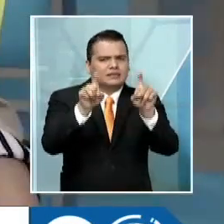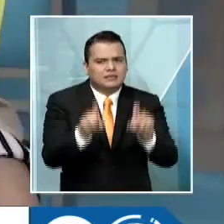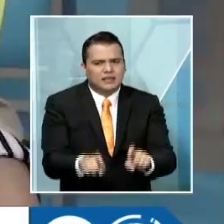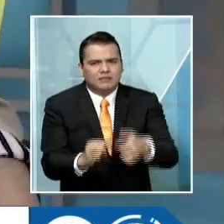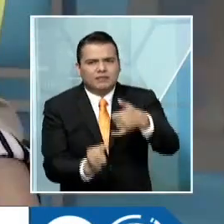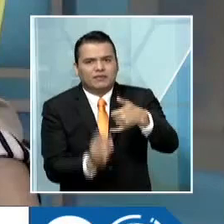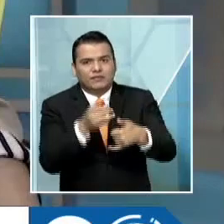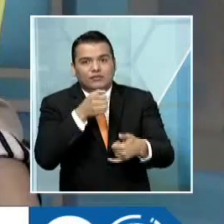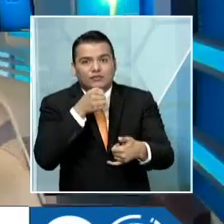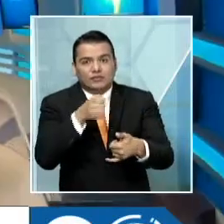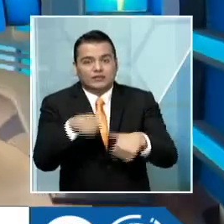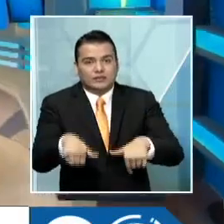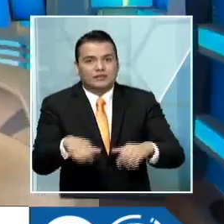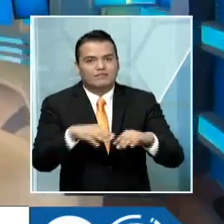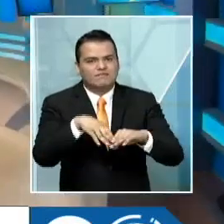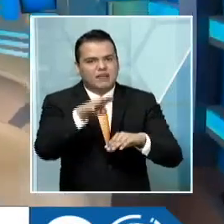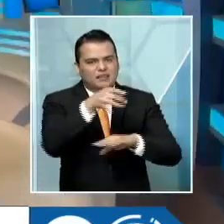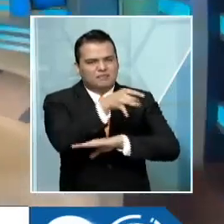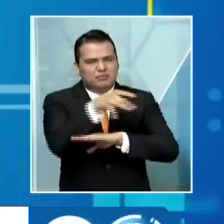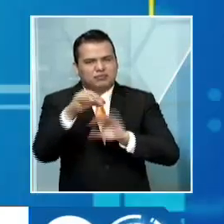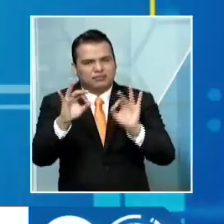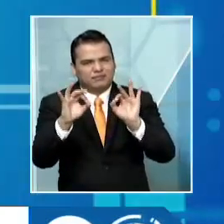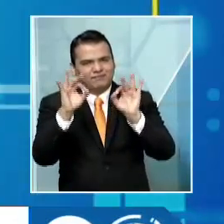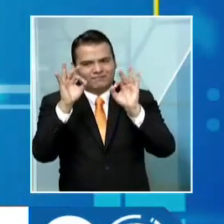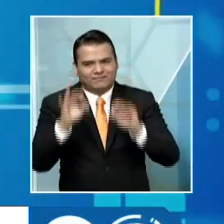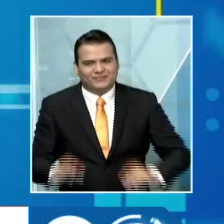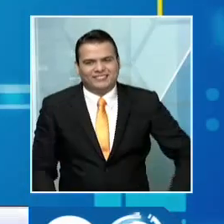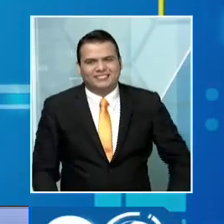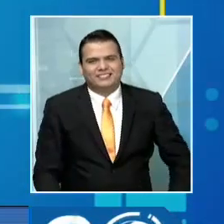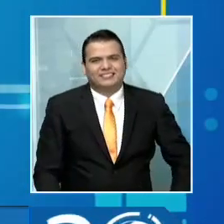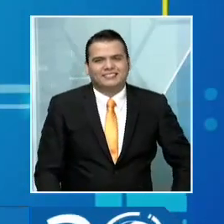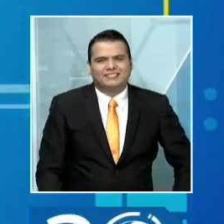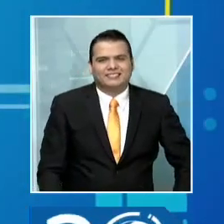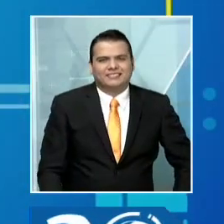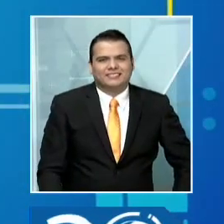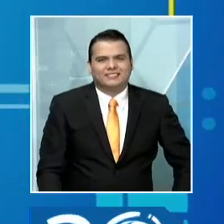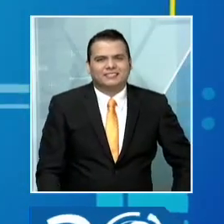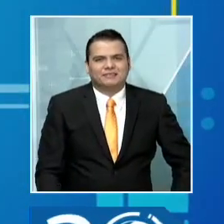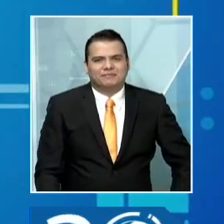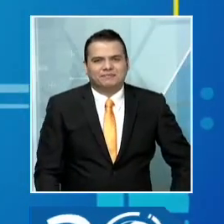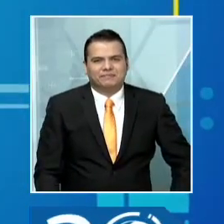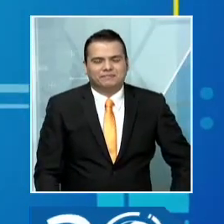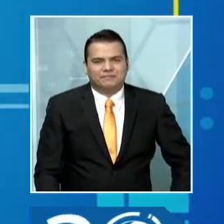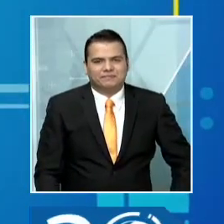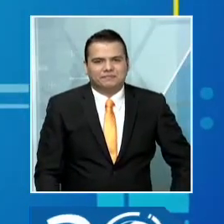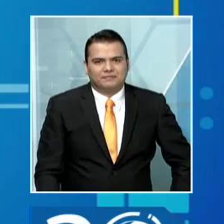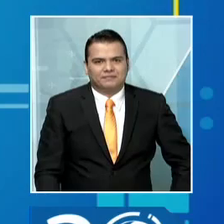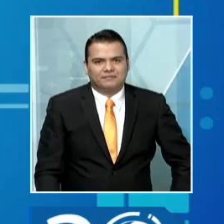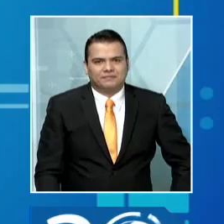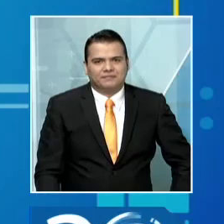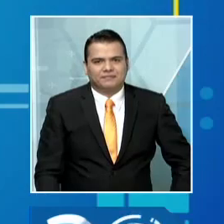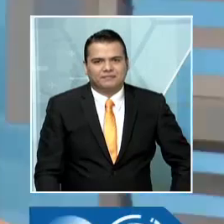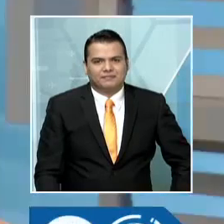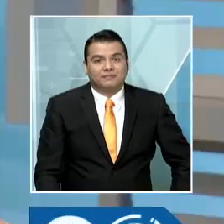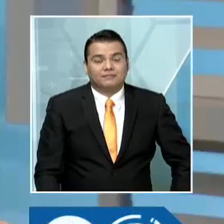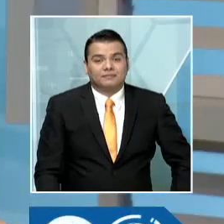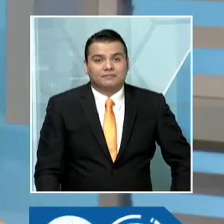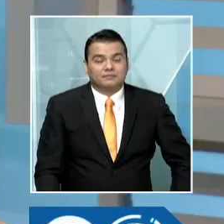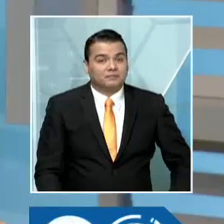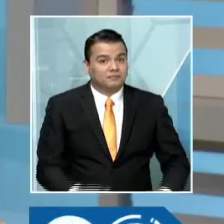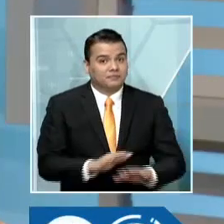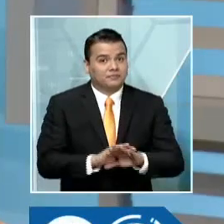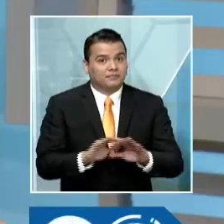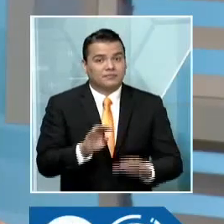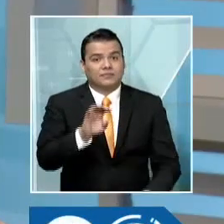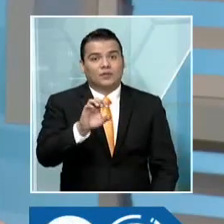colombiano. 90 Minutos, el mejor noticiero regional de Colombia. Y y más